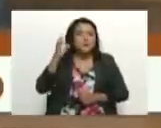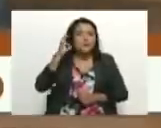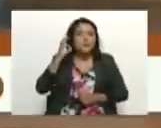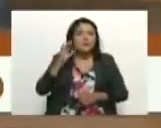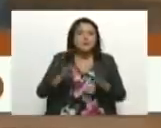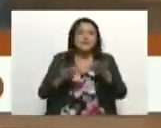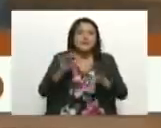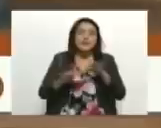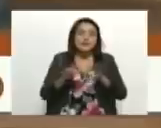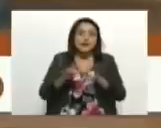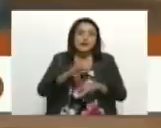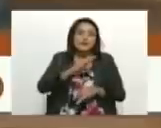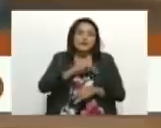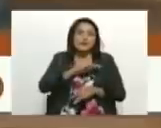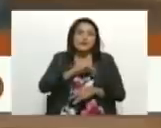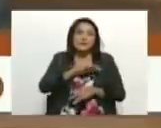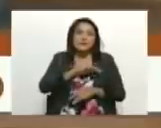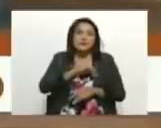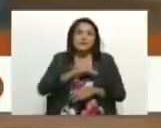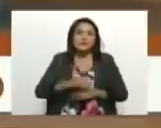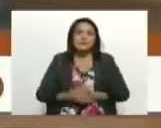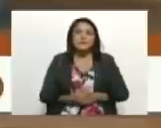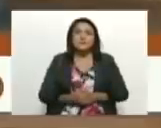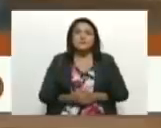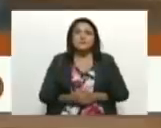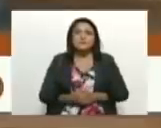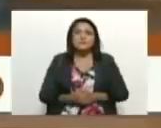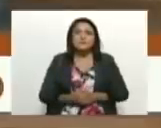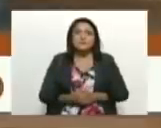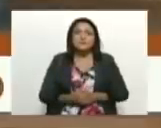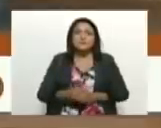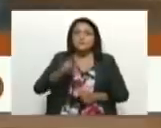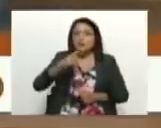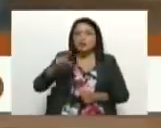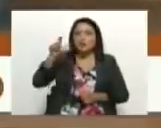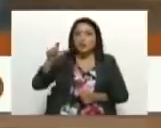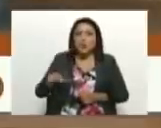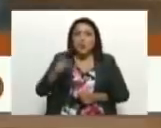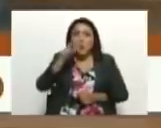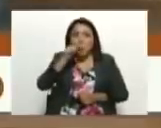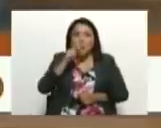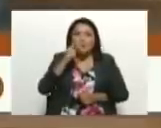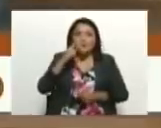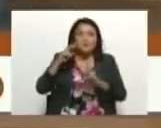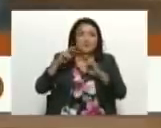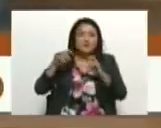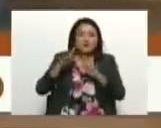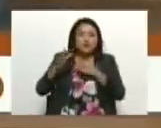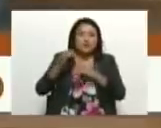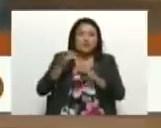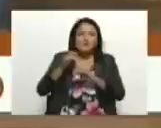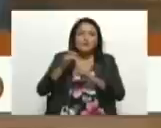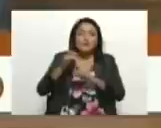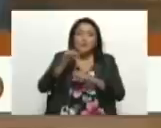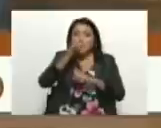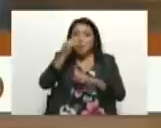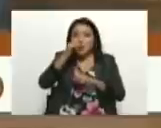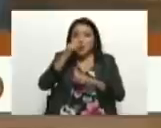CICPC, al general de división Gabriel Quintero, superintendente nacional antidrogas,